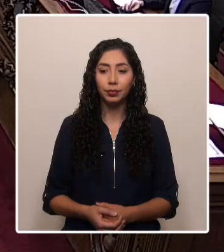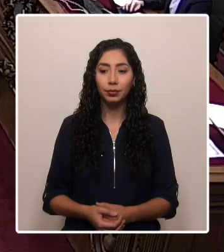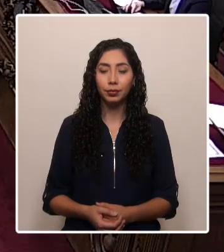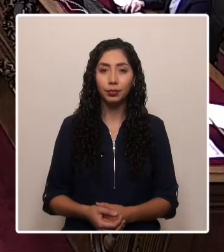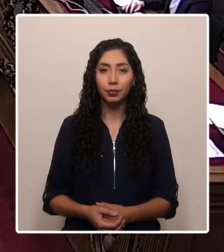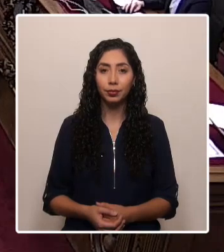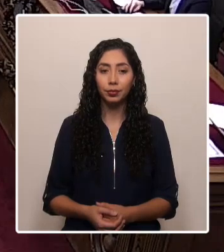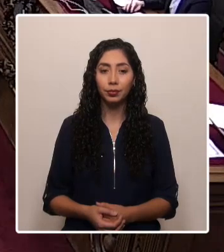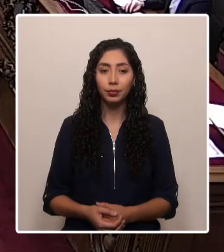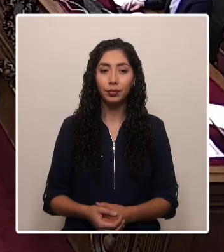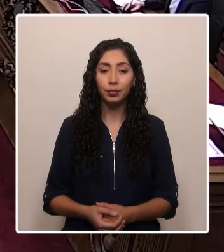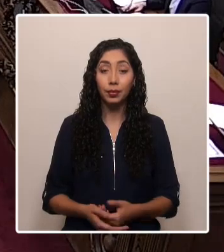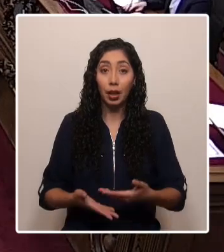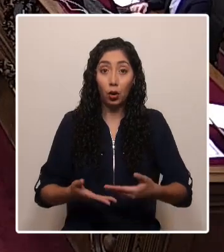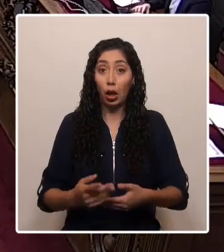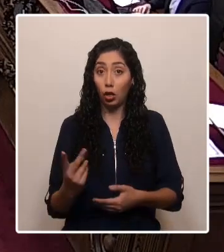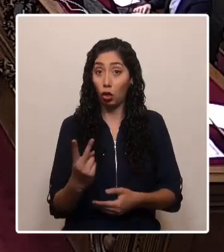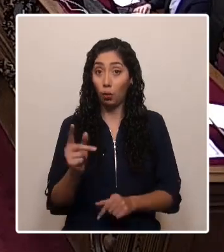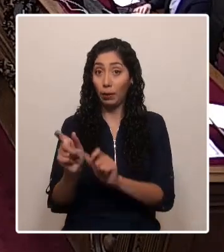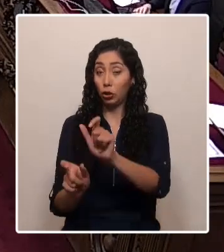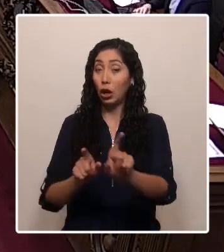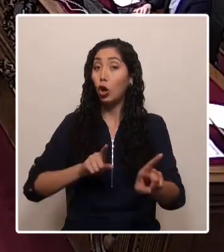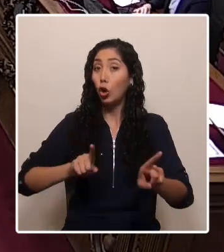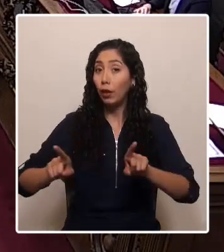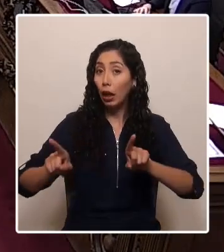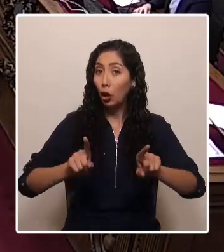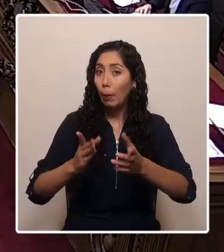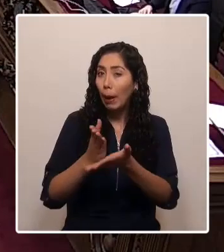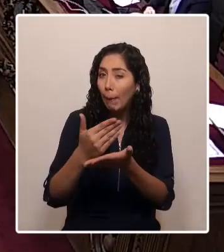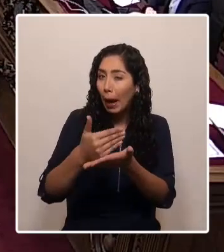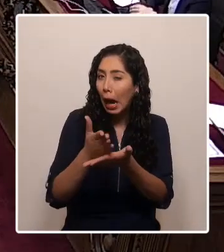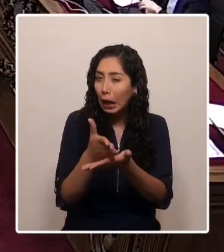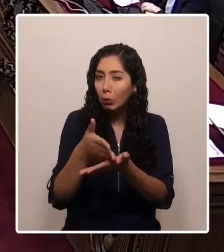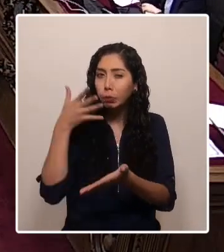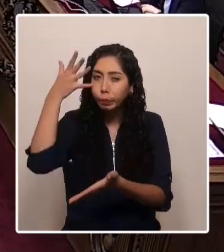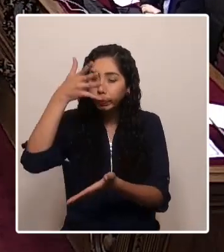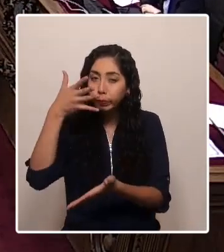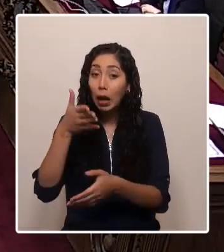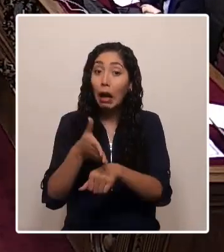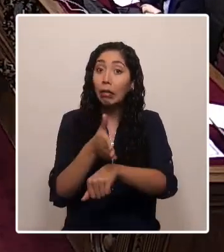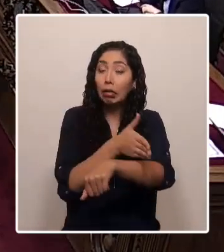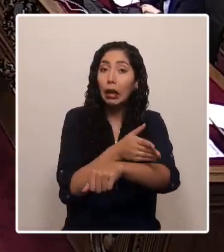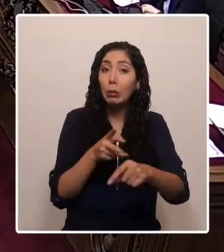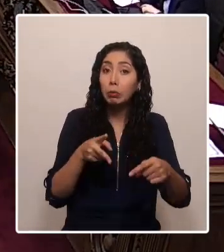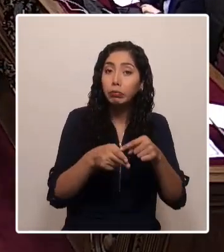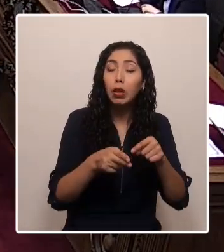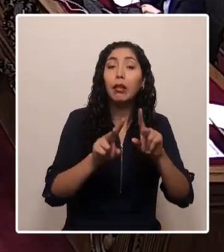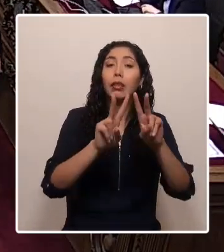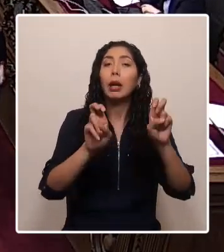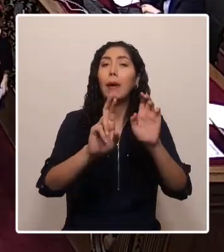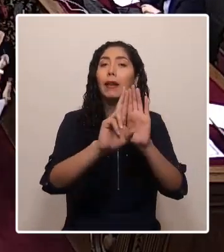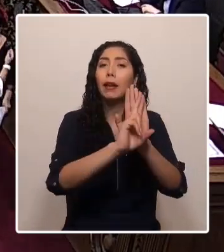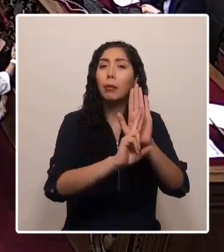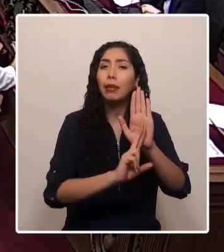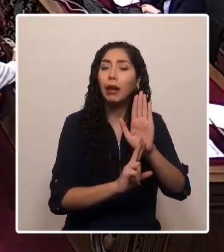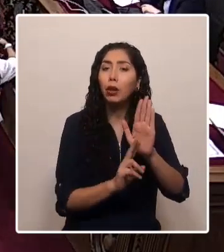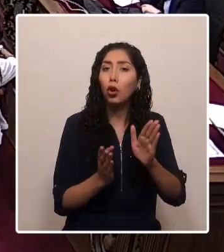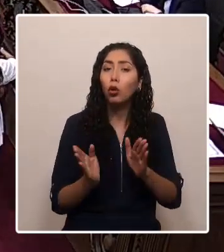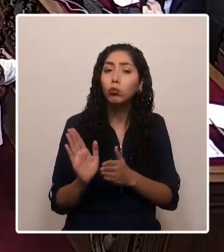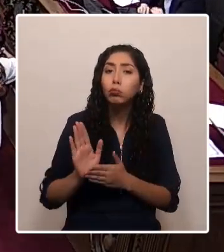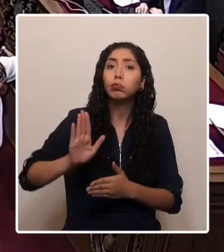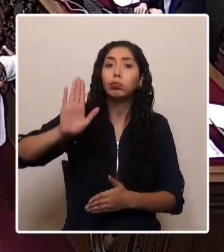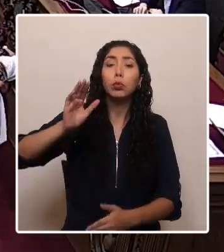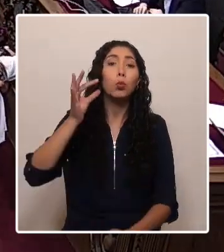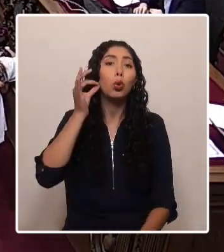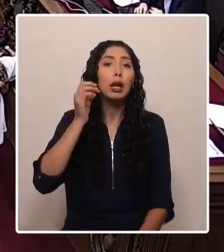Mientras se prepara la coordinación para exponer la síntesis por un punto reglamentario, ha pedido la palabra la convencional Rocío Canto